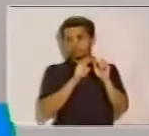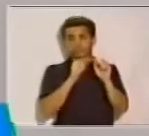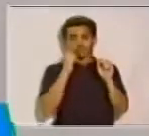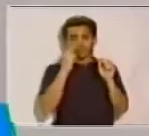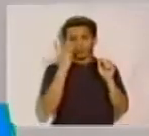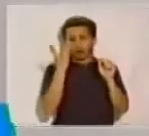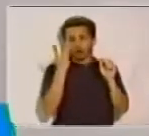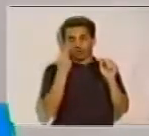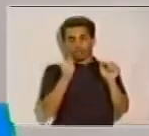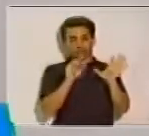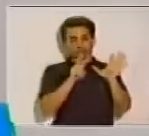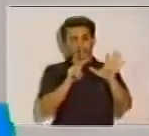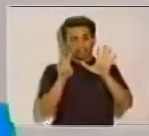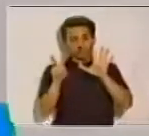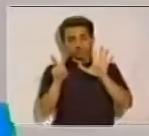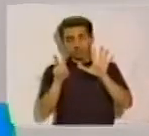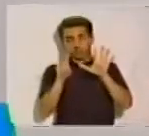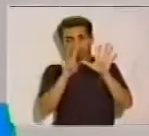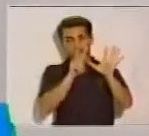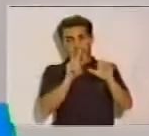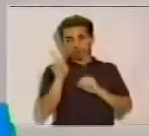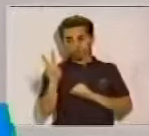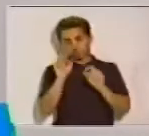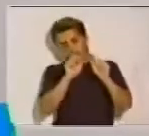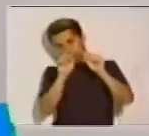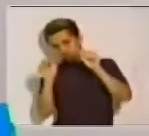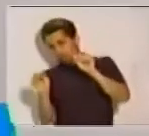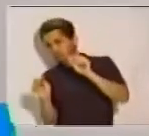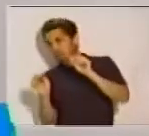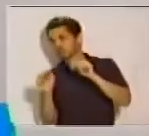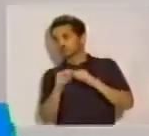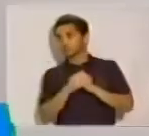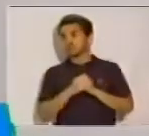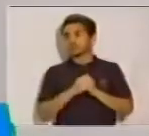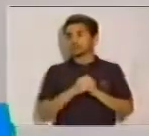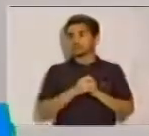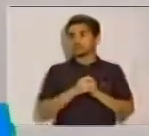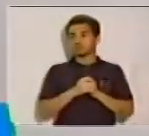Mido otro 72. Ya llevo dos divisiones, miren.